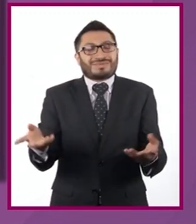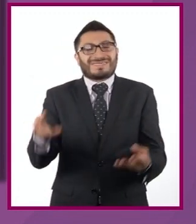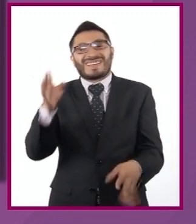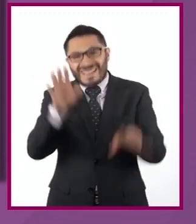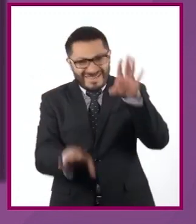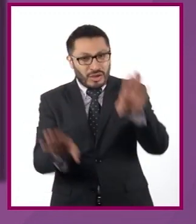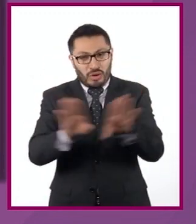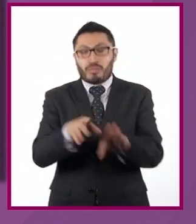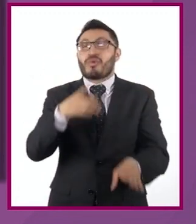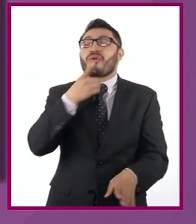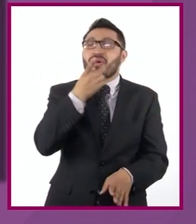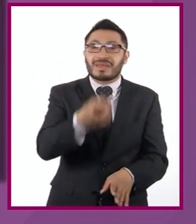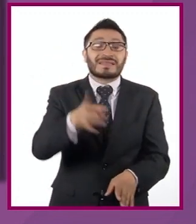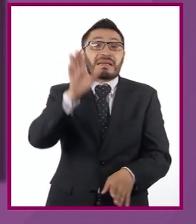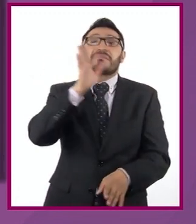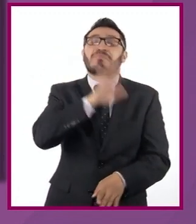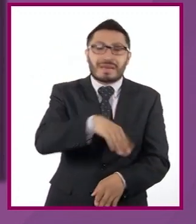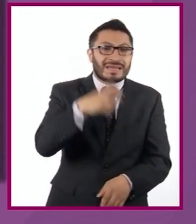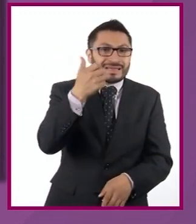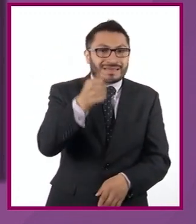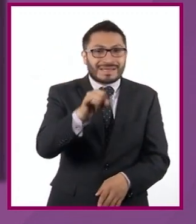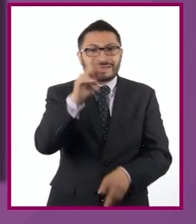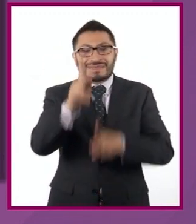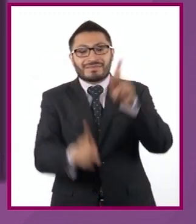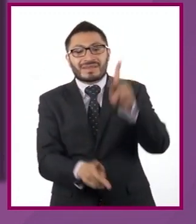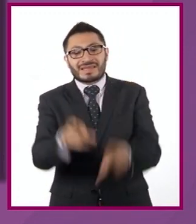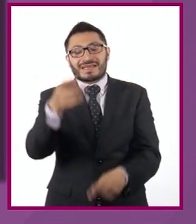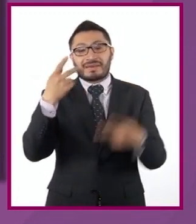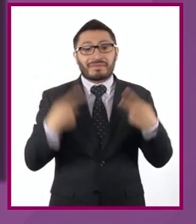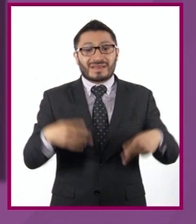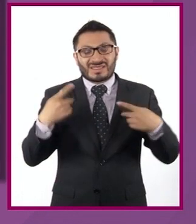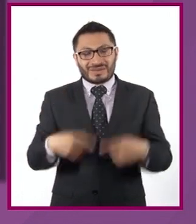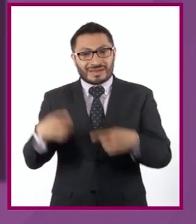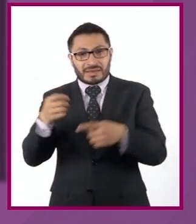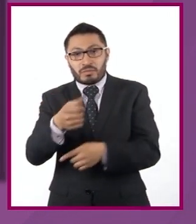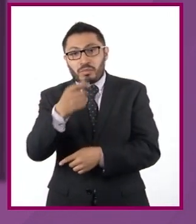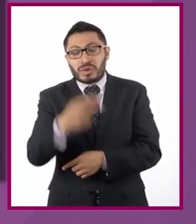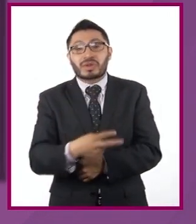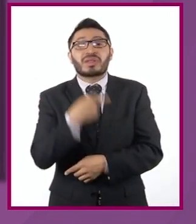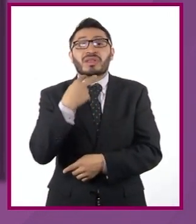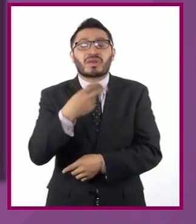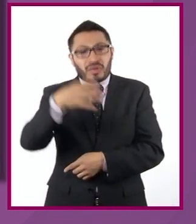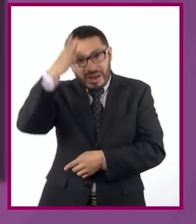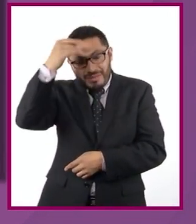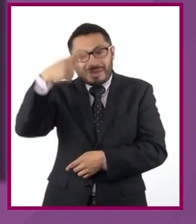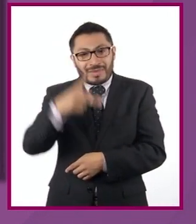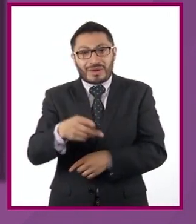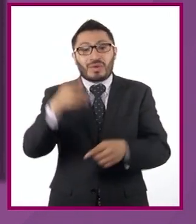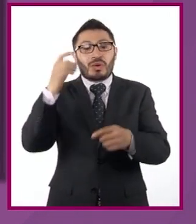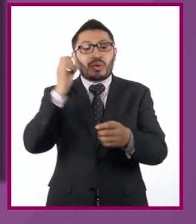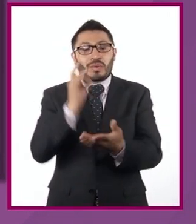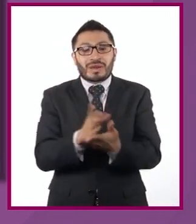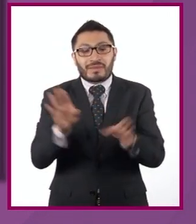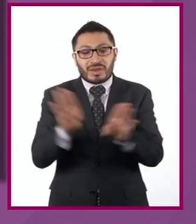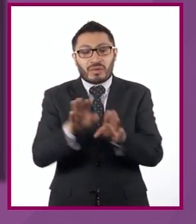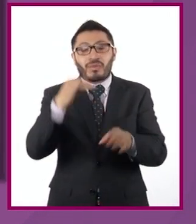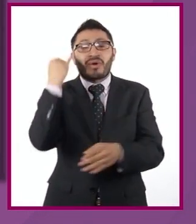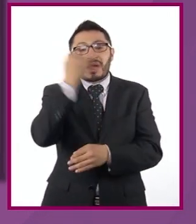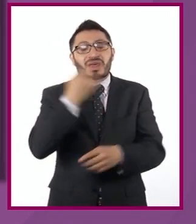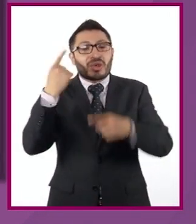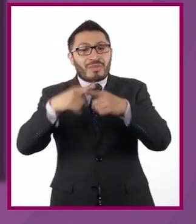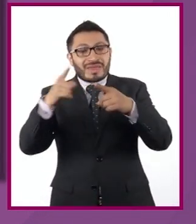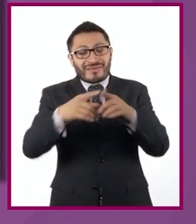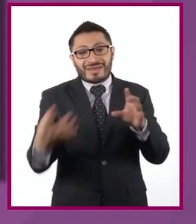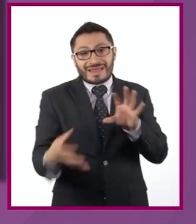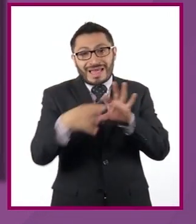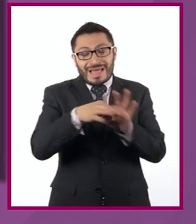es incorrecto, que así hablan las personas con poca instrucción, pero no. Lo que pasa es que se trata del idioma sefardí o ladino, una mezcla de